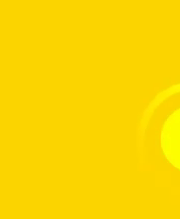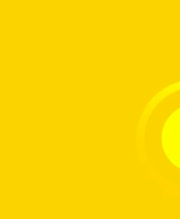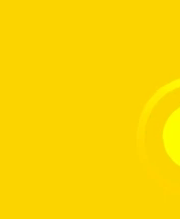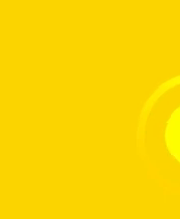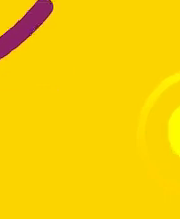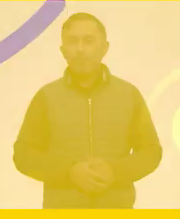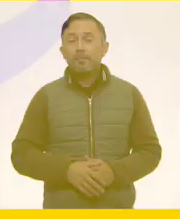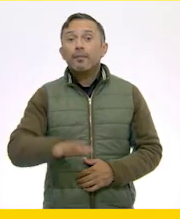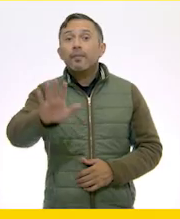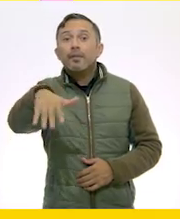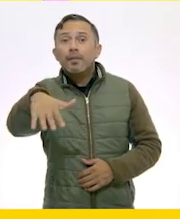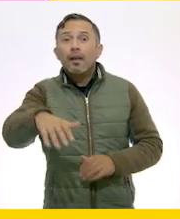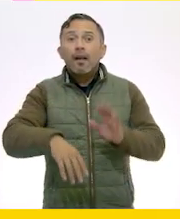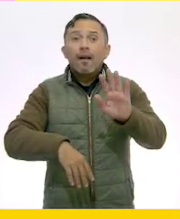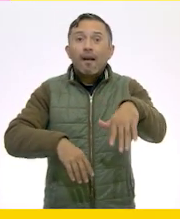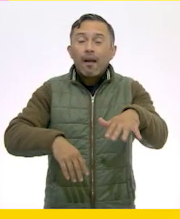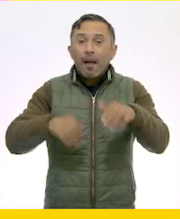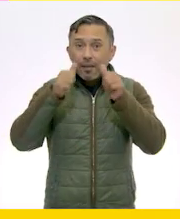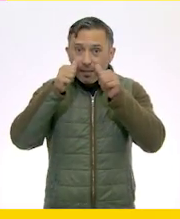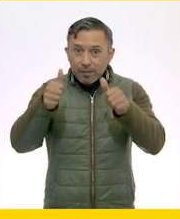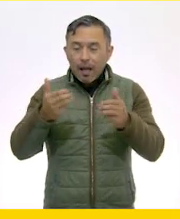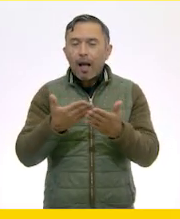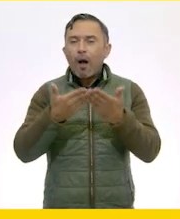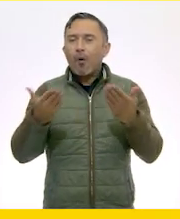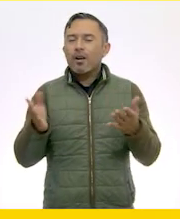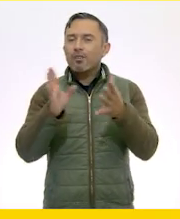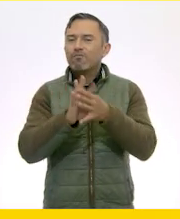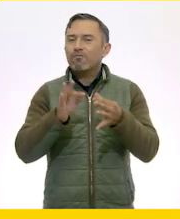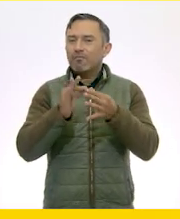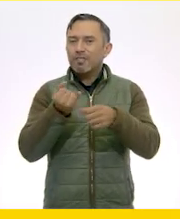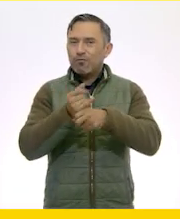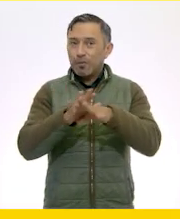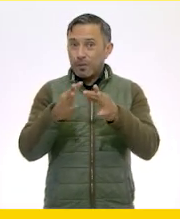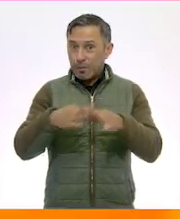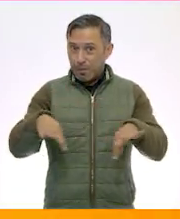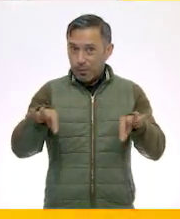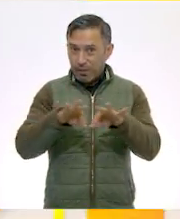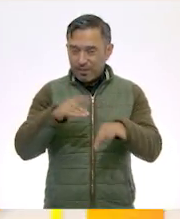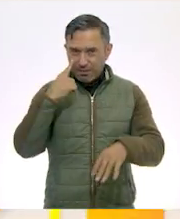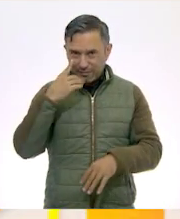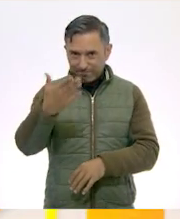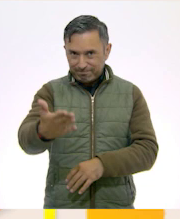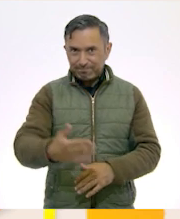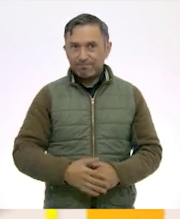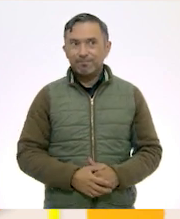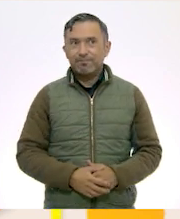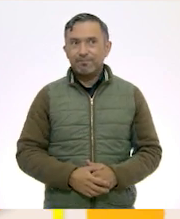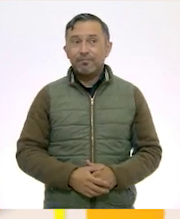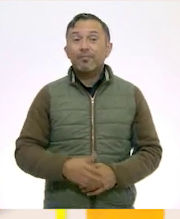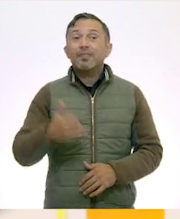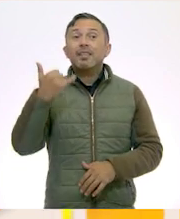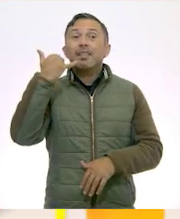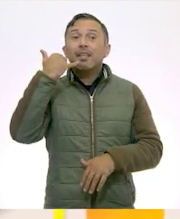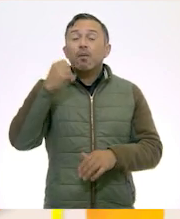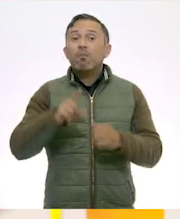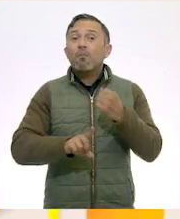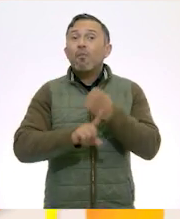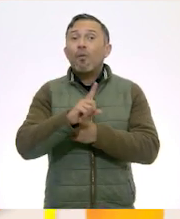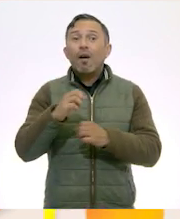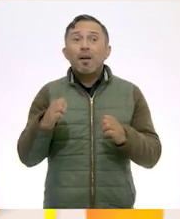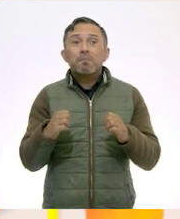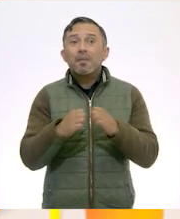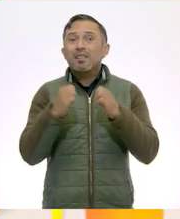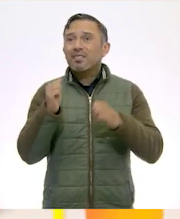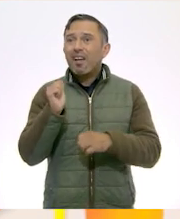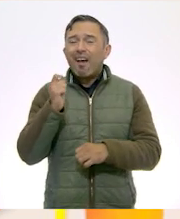¡Atención! ¡Atención! A continuación, información importante. A este número puedes llamar cuando tú o